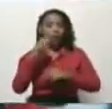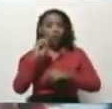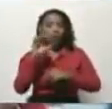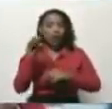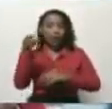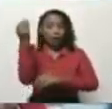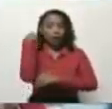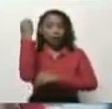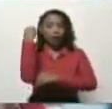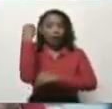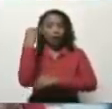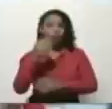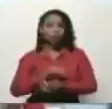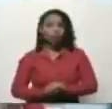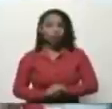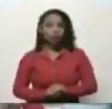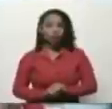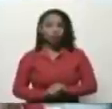Italia?